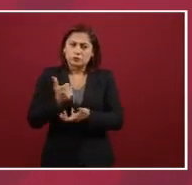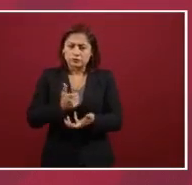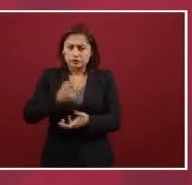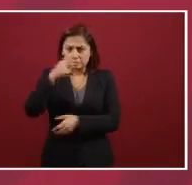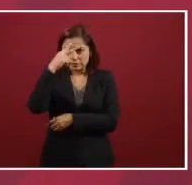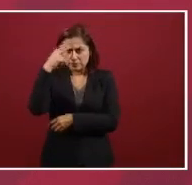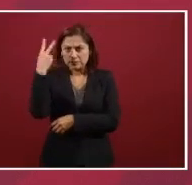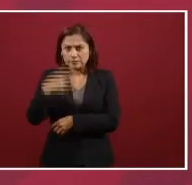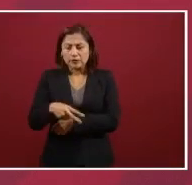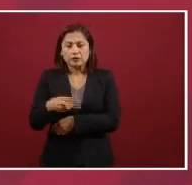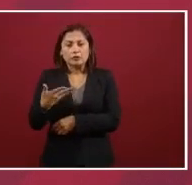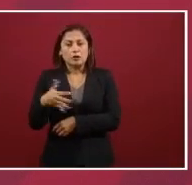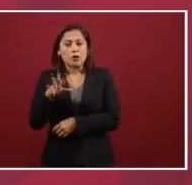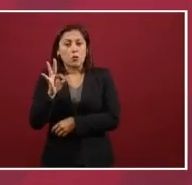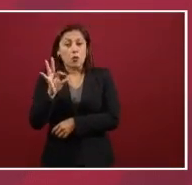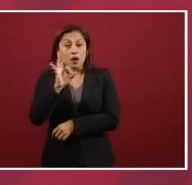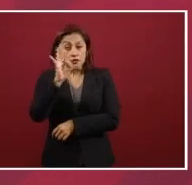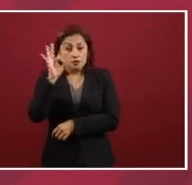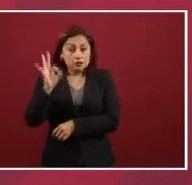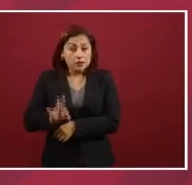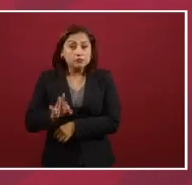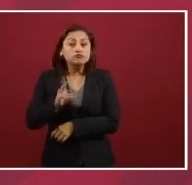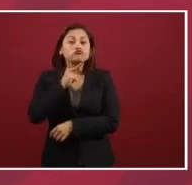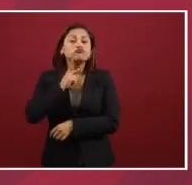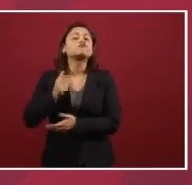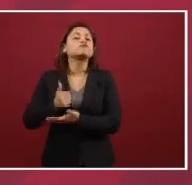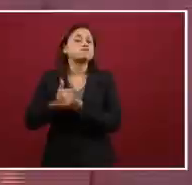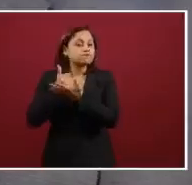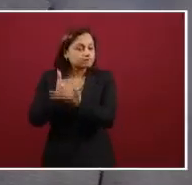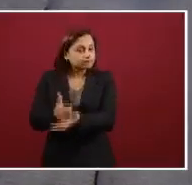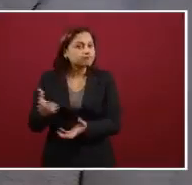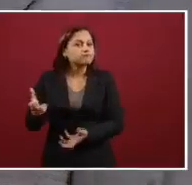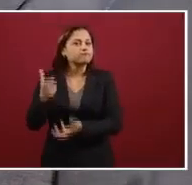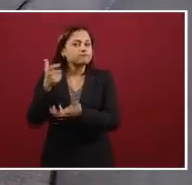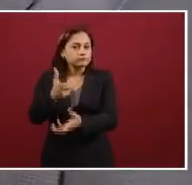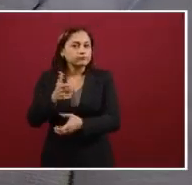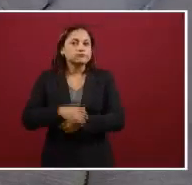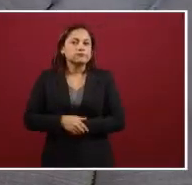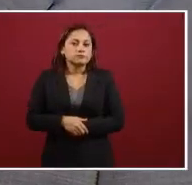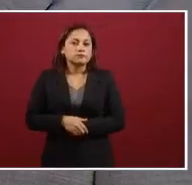del 40% del presupuesto, el ingreso